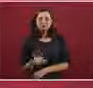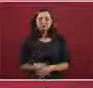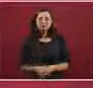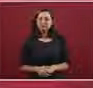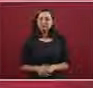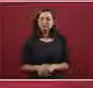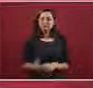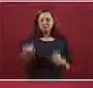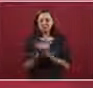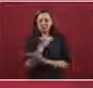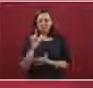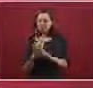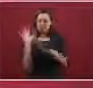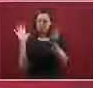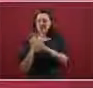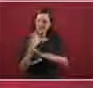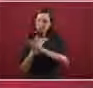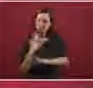para modificar una ley